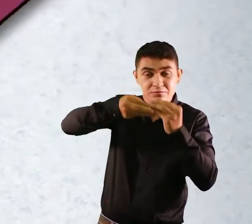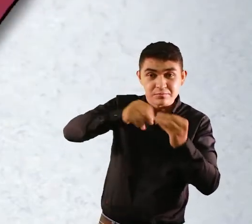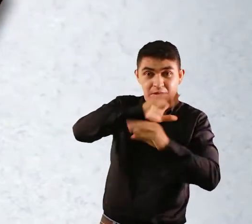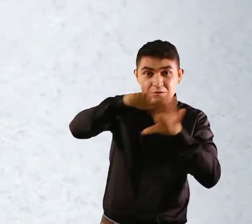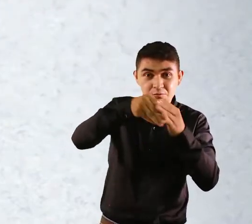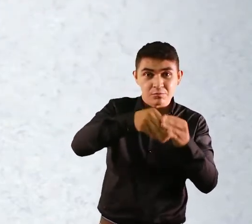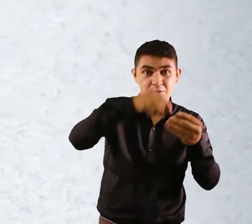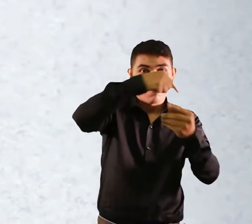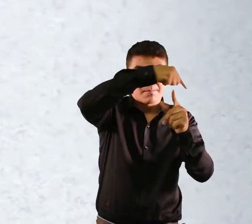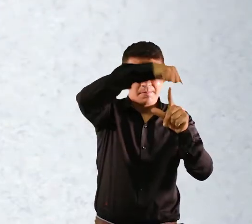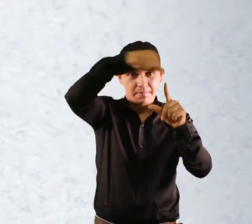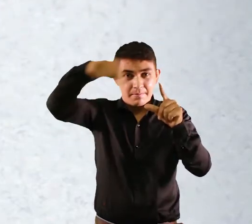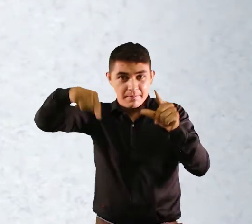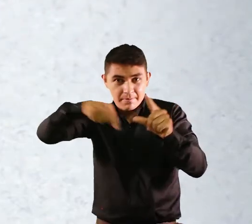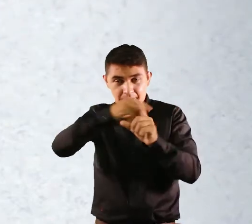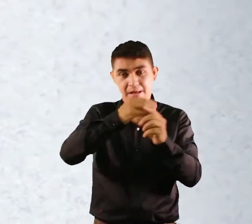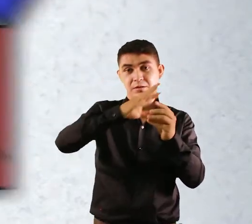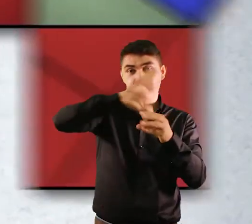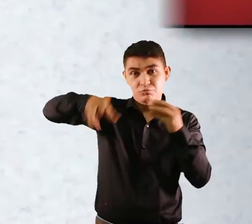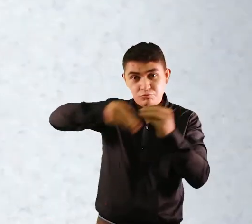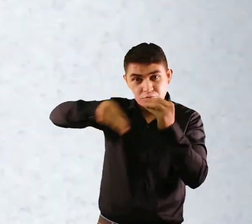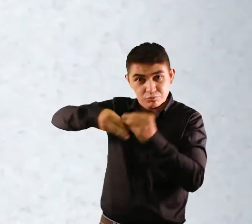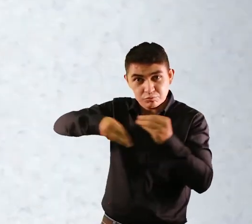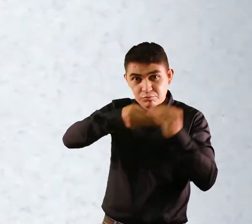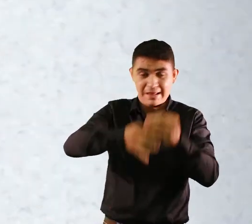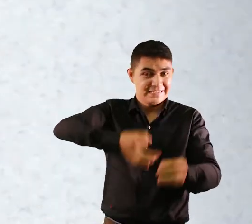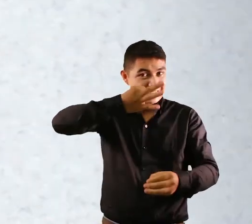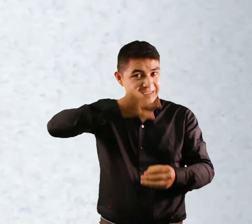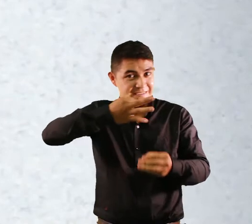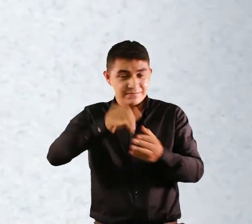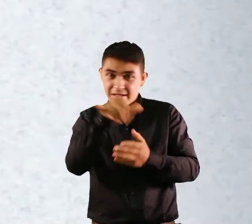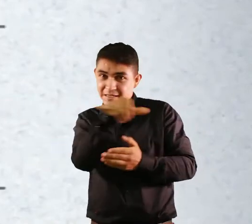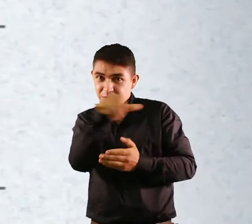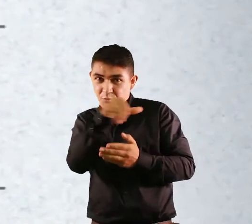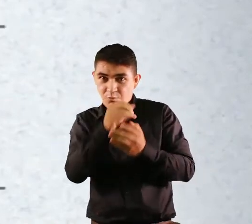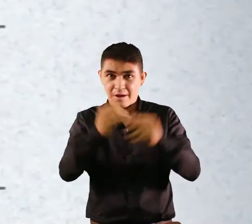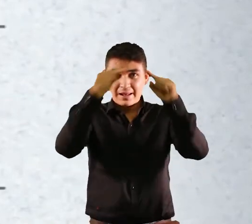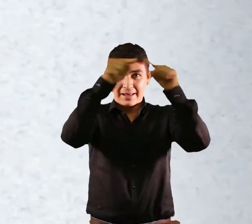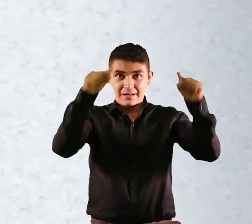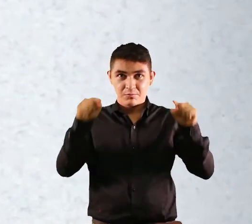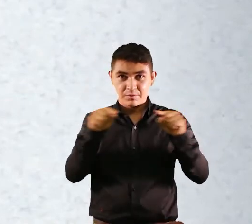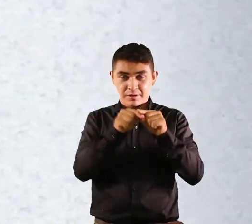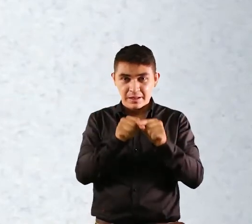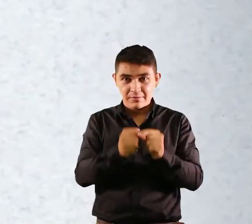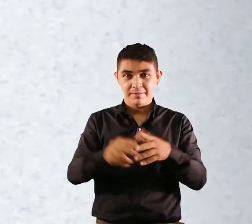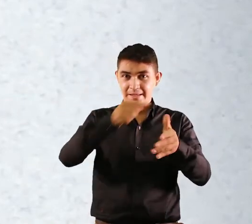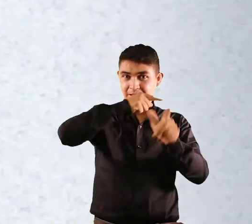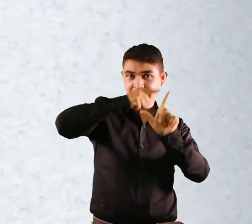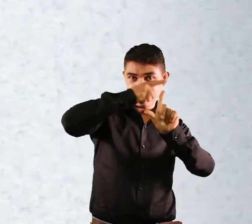catetos. Siempre va a ser igual al cuadrado de la hipotenusa.